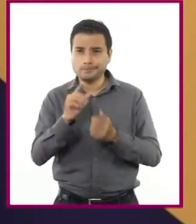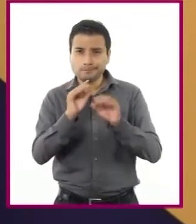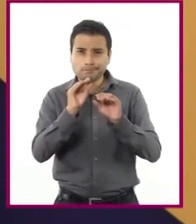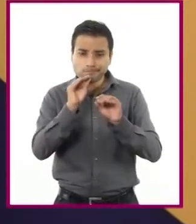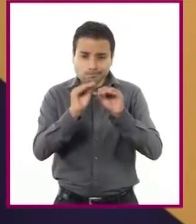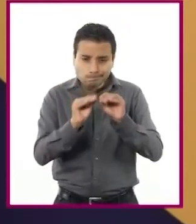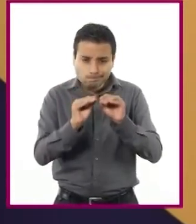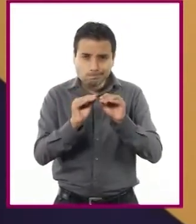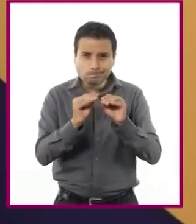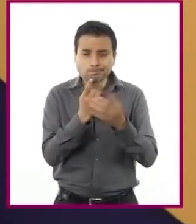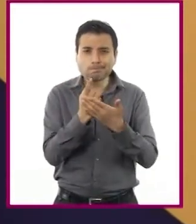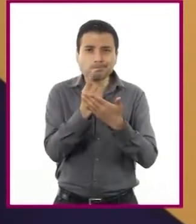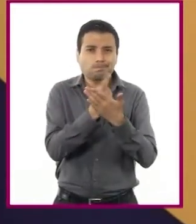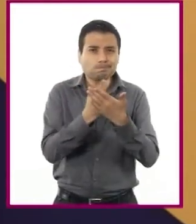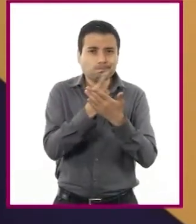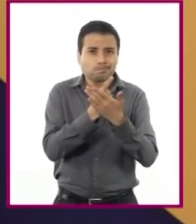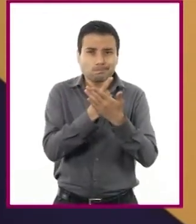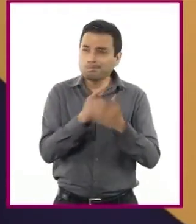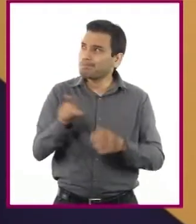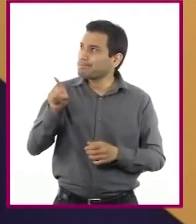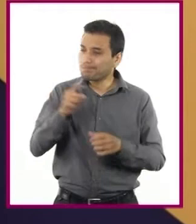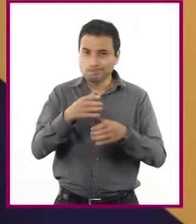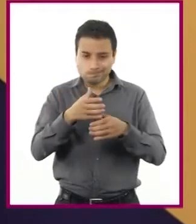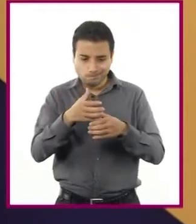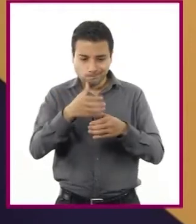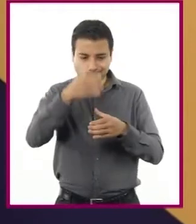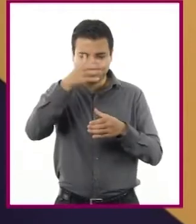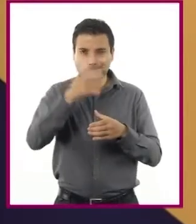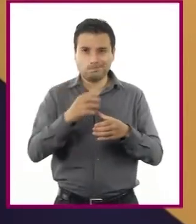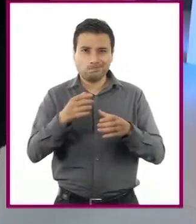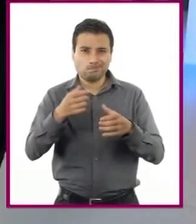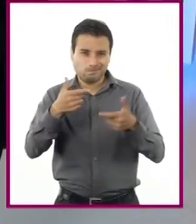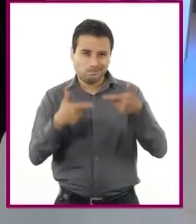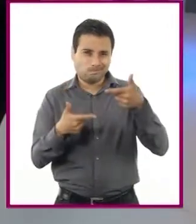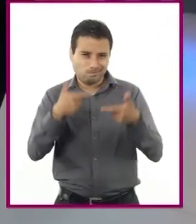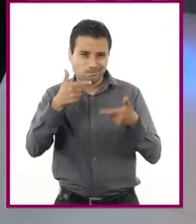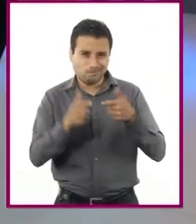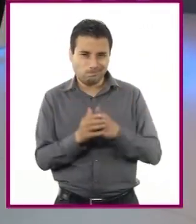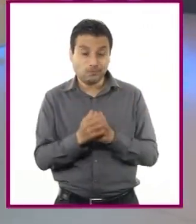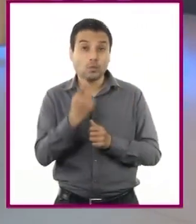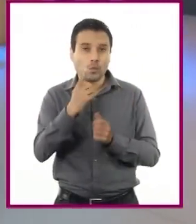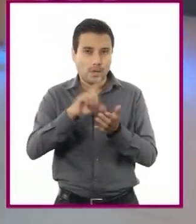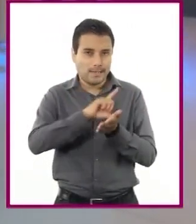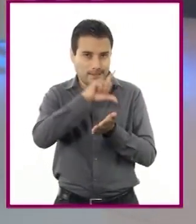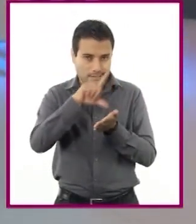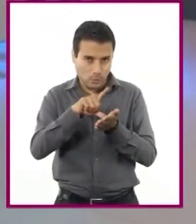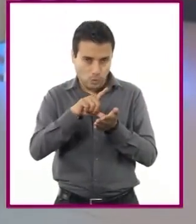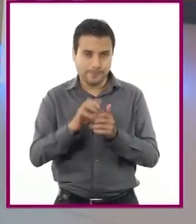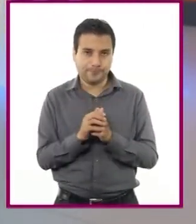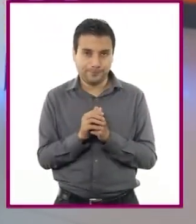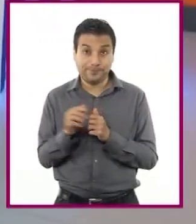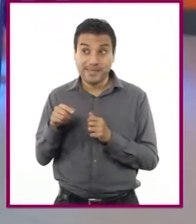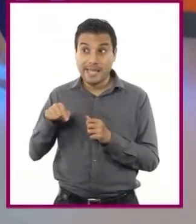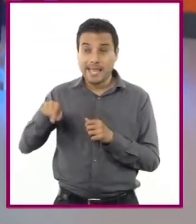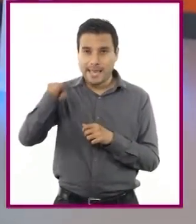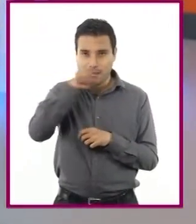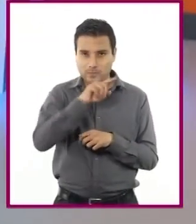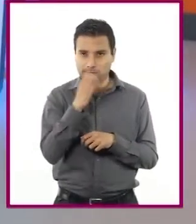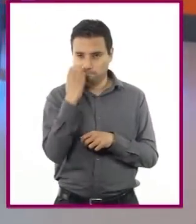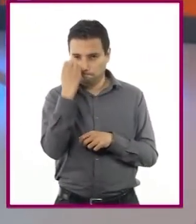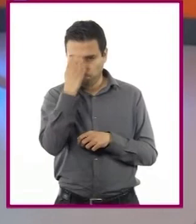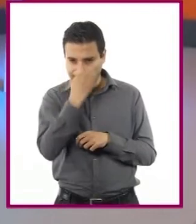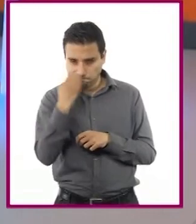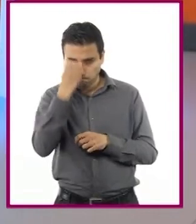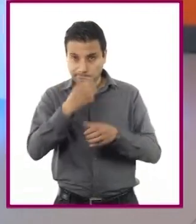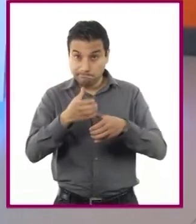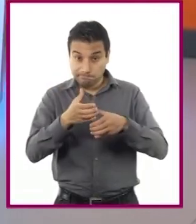para leche que pudiera contener 1 litro de este alimento. Se dieron cuenta que el recipiente podía ser